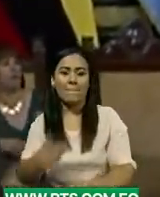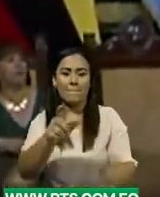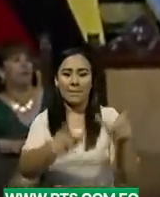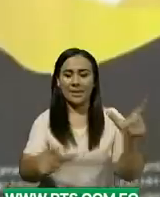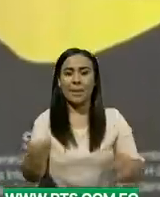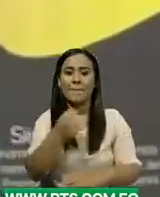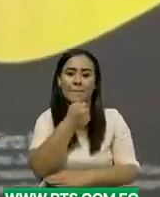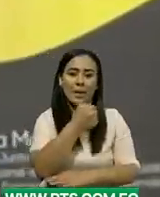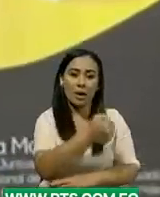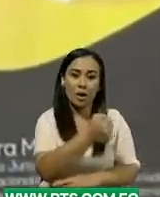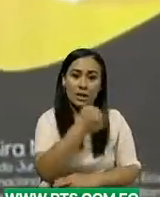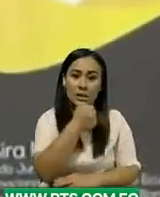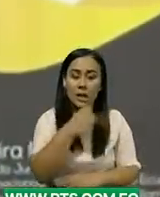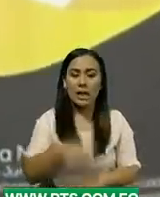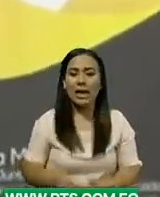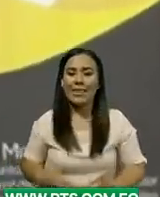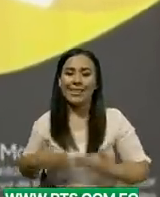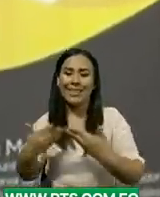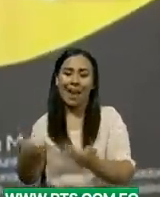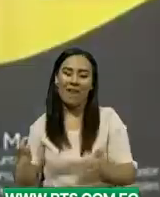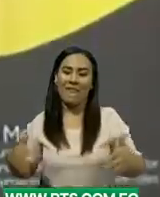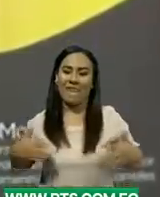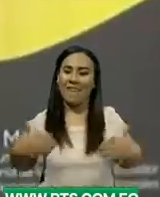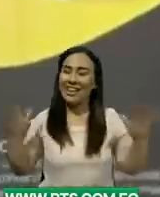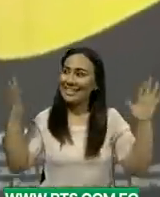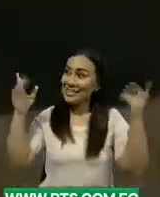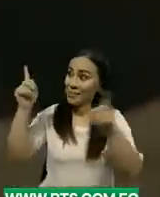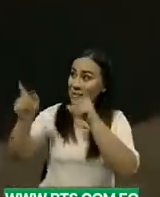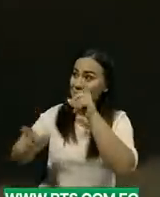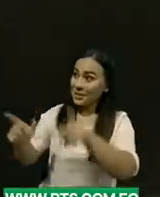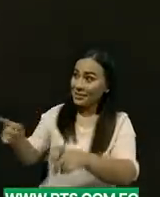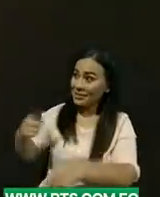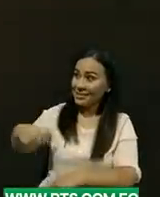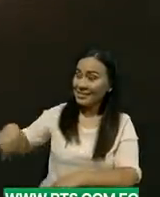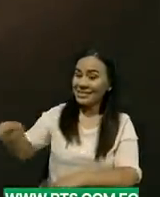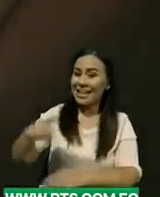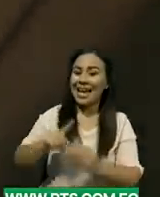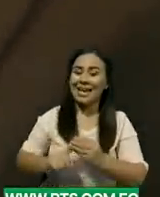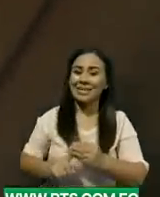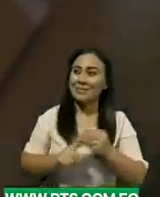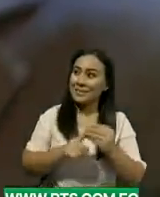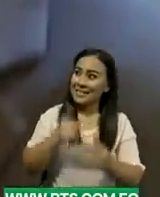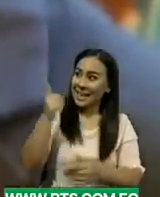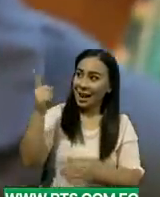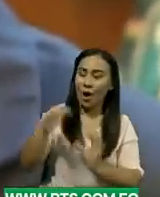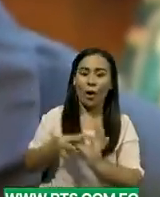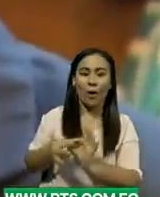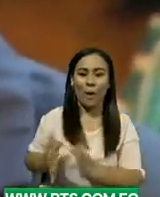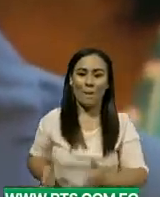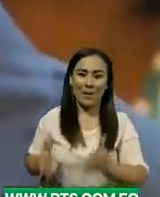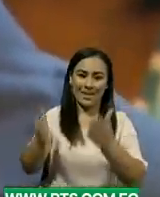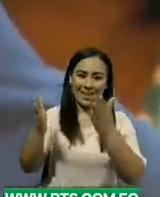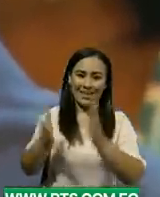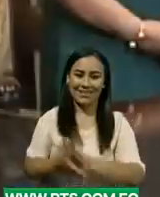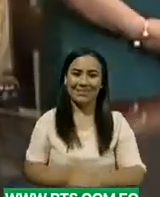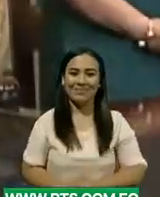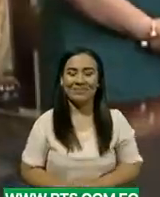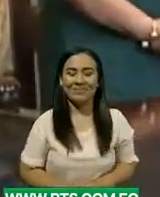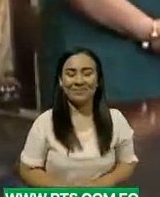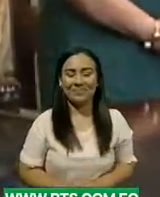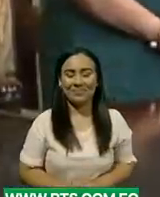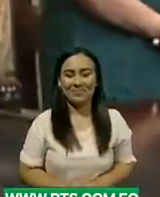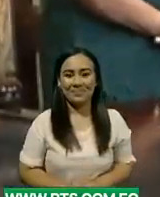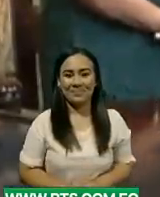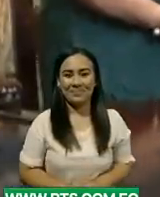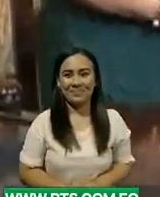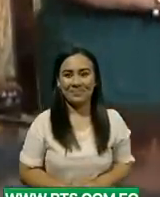periodista hace aquello. Felicitamos a cada uno de los condecorados, en especial a nuestro compañero George, informó Carlos